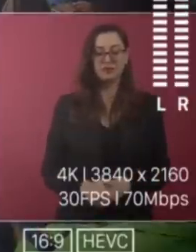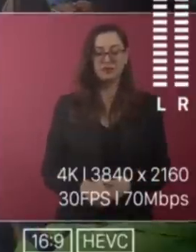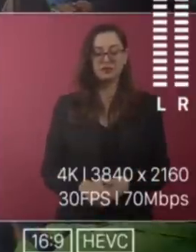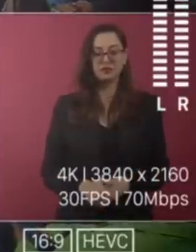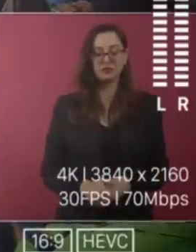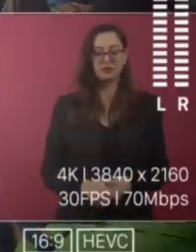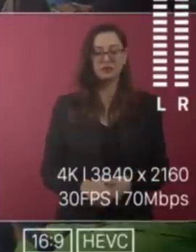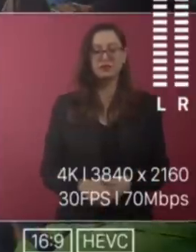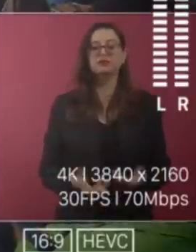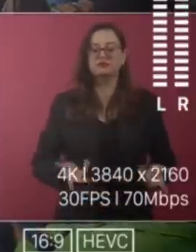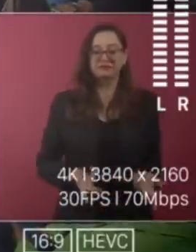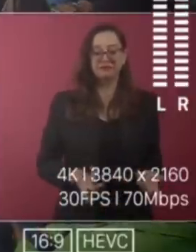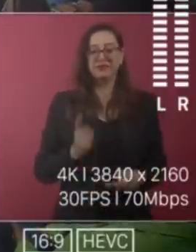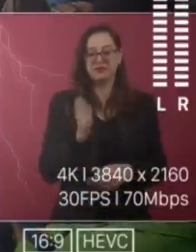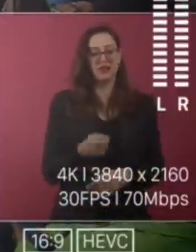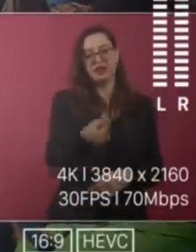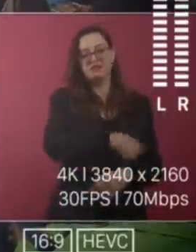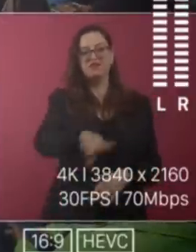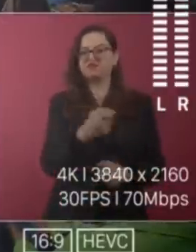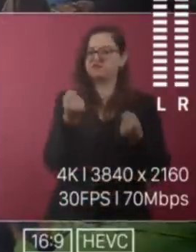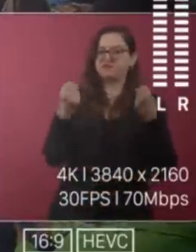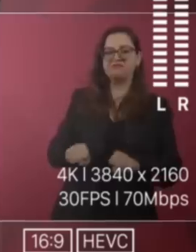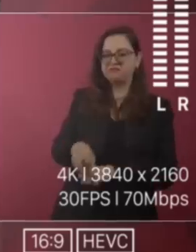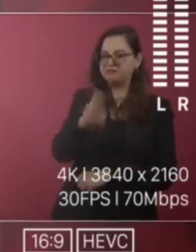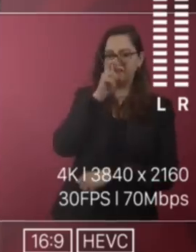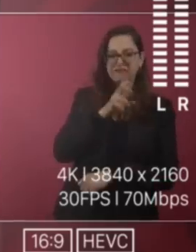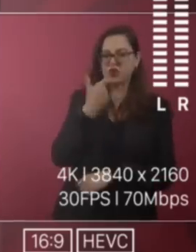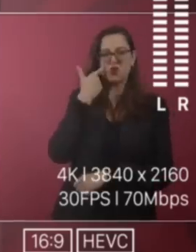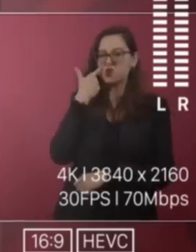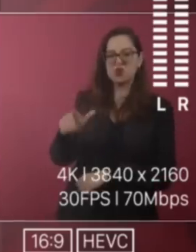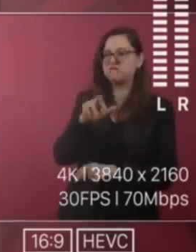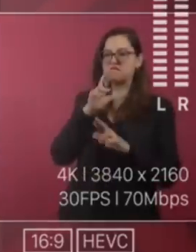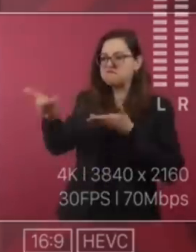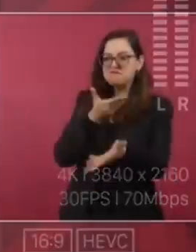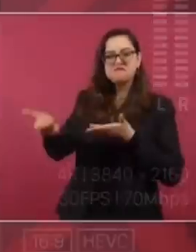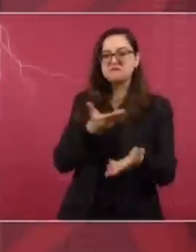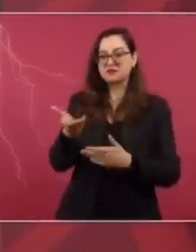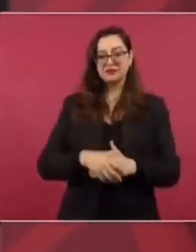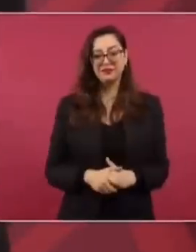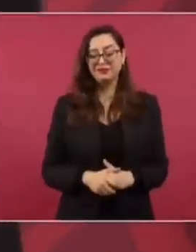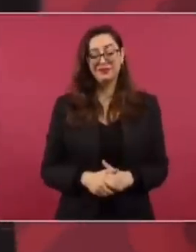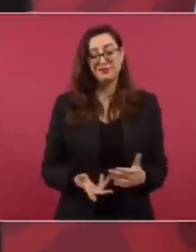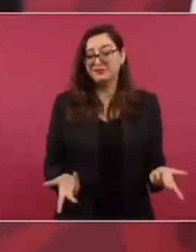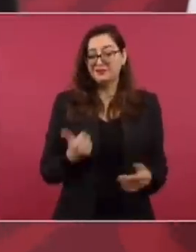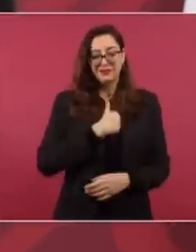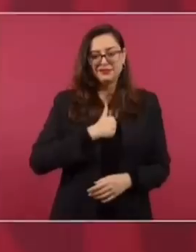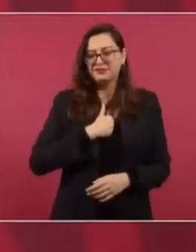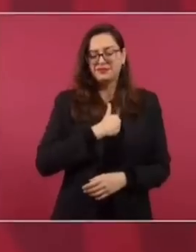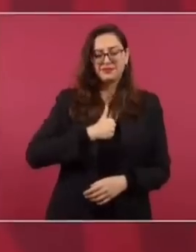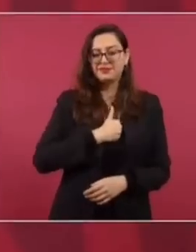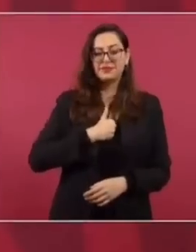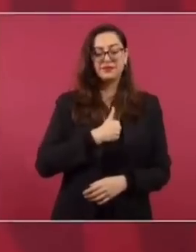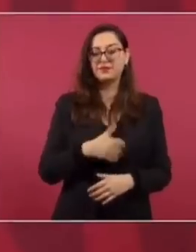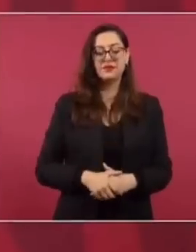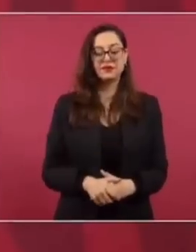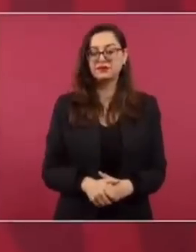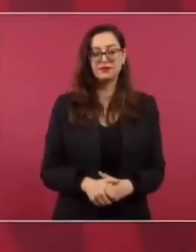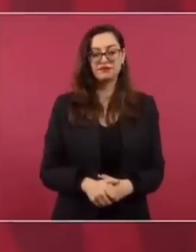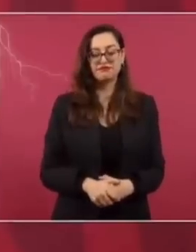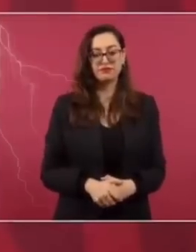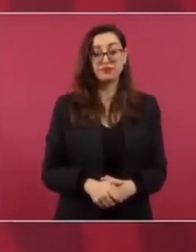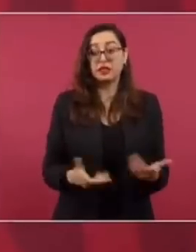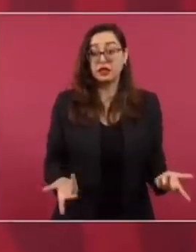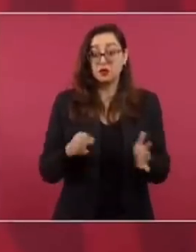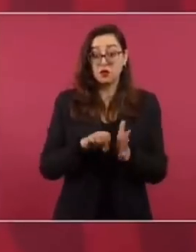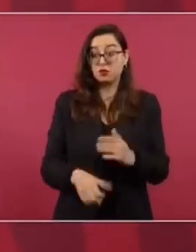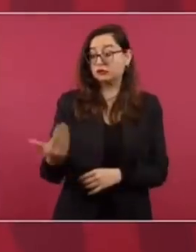Muestran su autoritarismo. Y se aprovechan de circunstancias lamentables como esta situación de